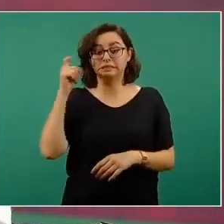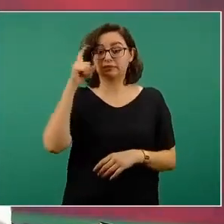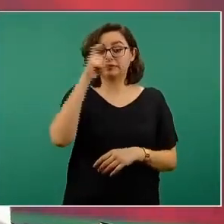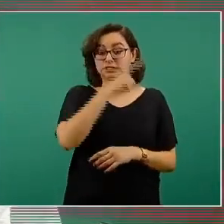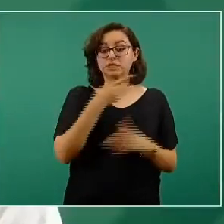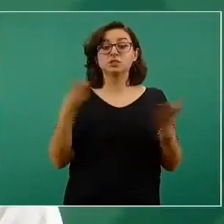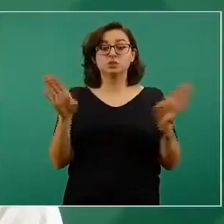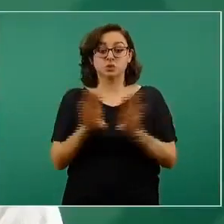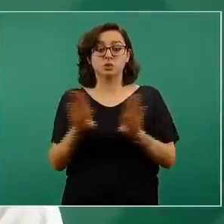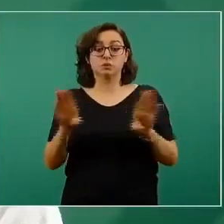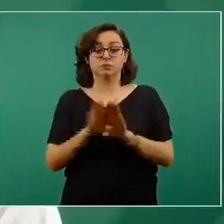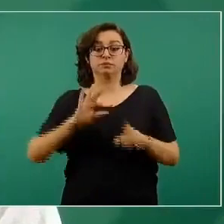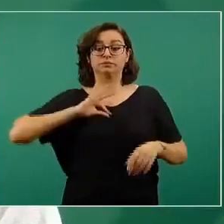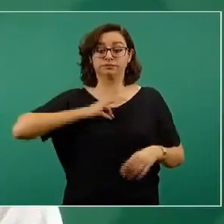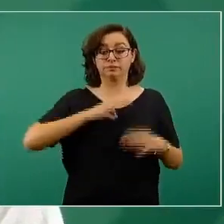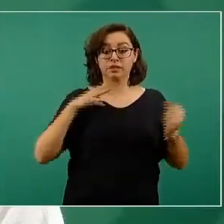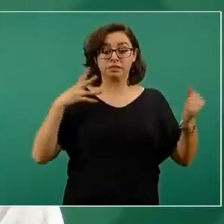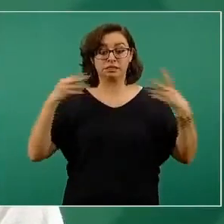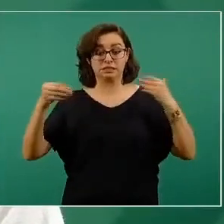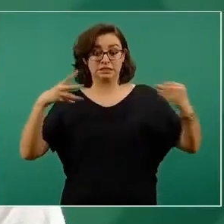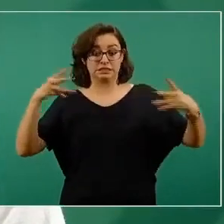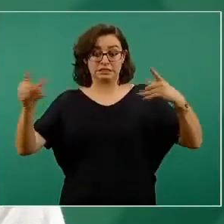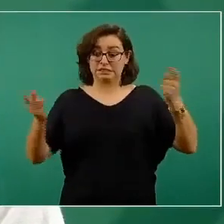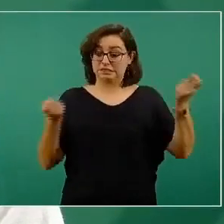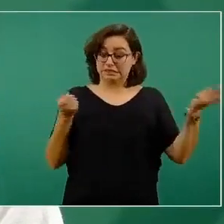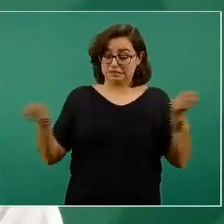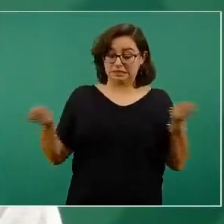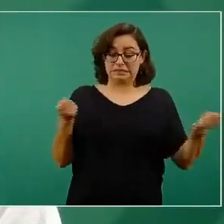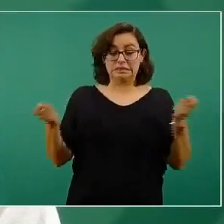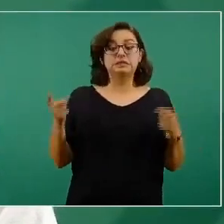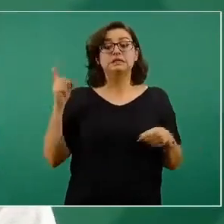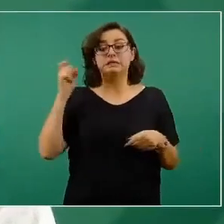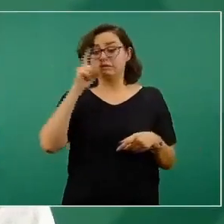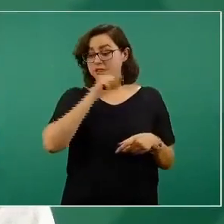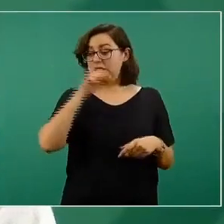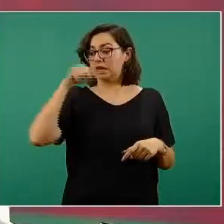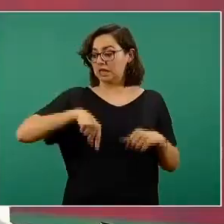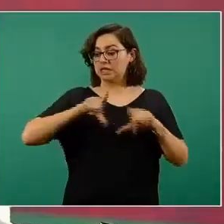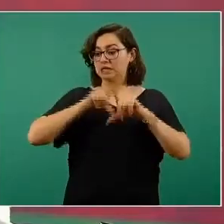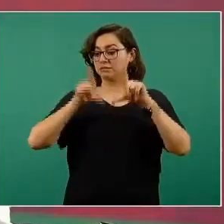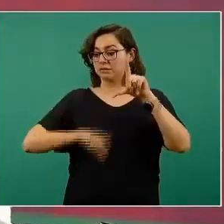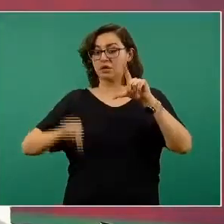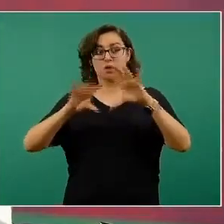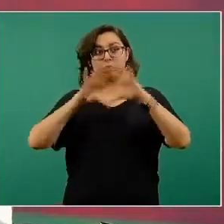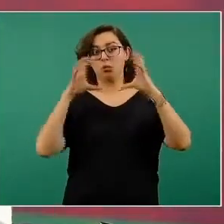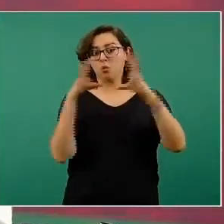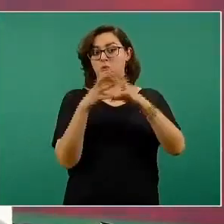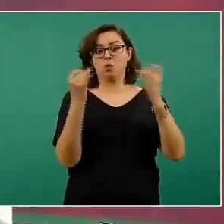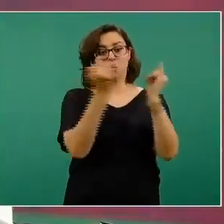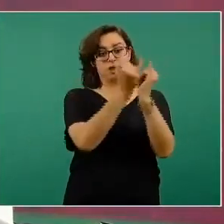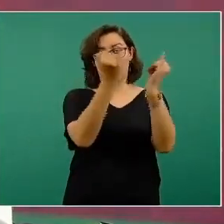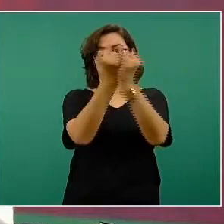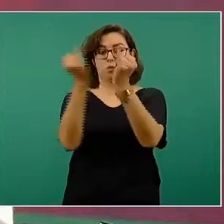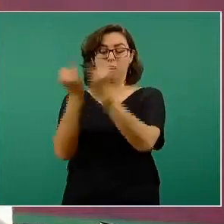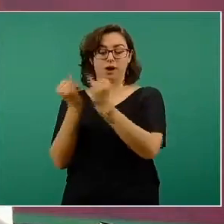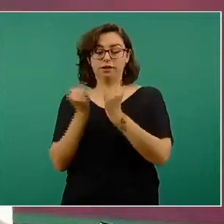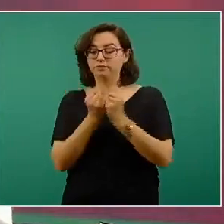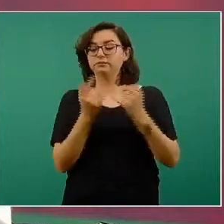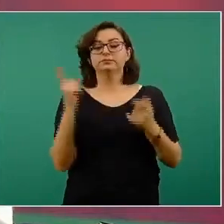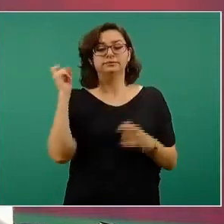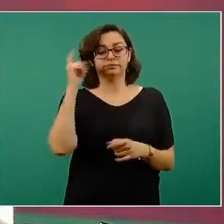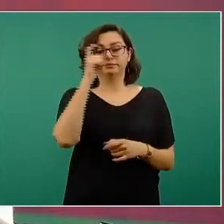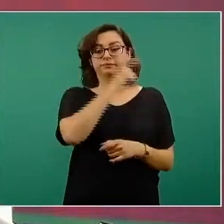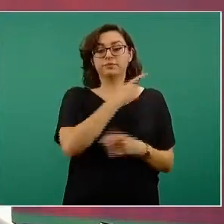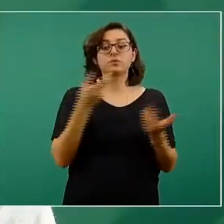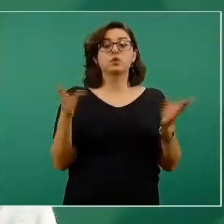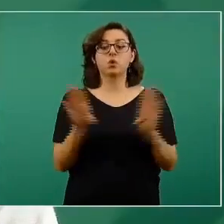el manejo de una epidemia como esta en México y en el mundo entero. Y este reto es el poder